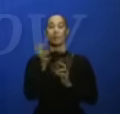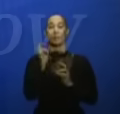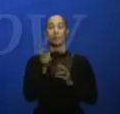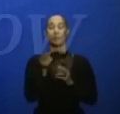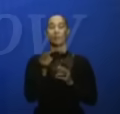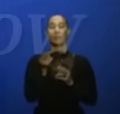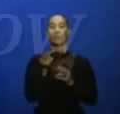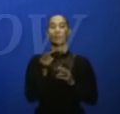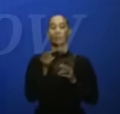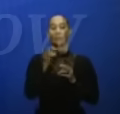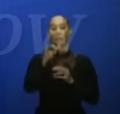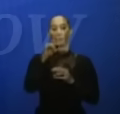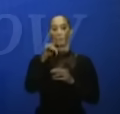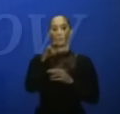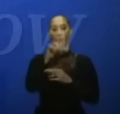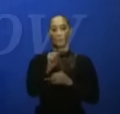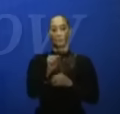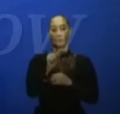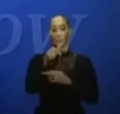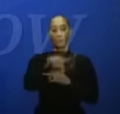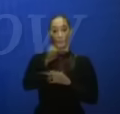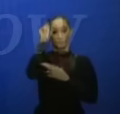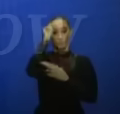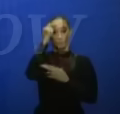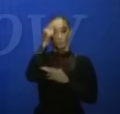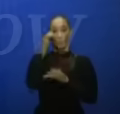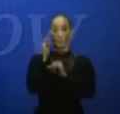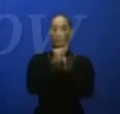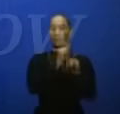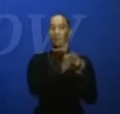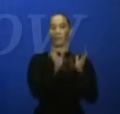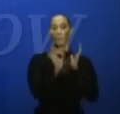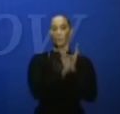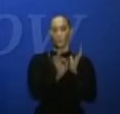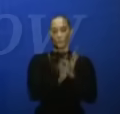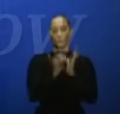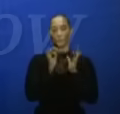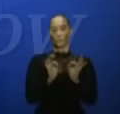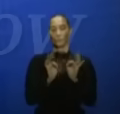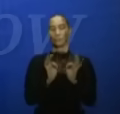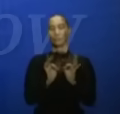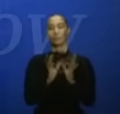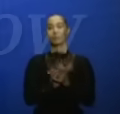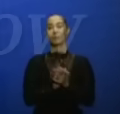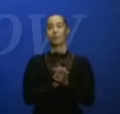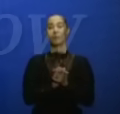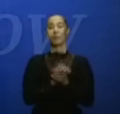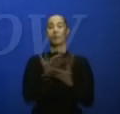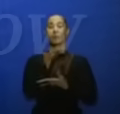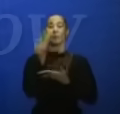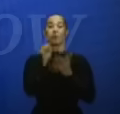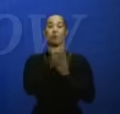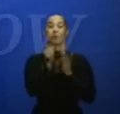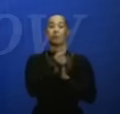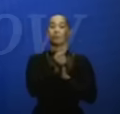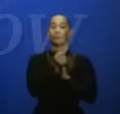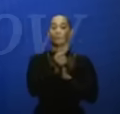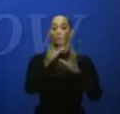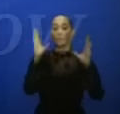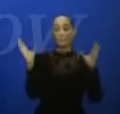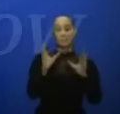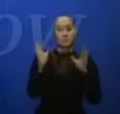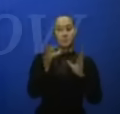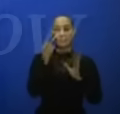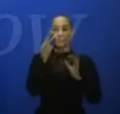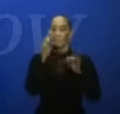el tema del Intran, señores, en este gobierno las instituciones funcionan. Y cuando hay una situación se actúa.